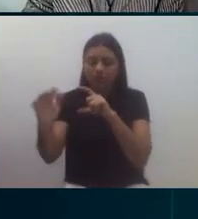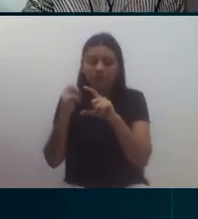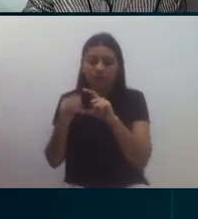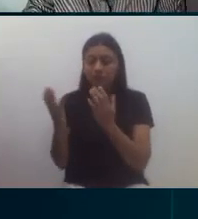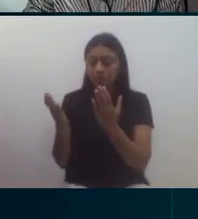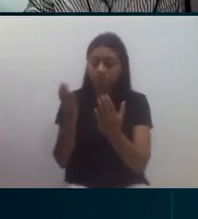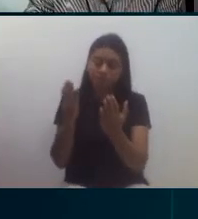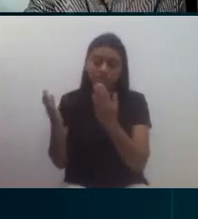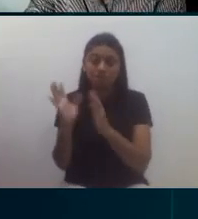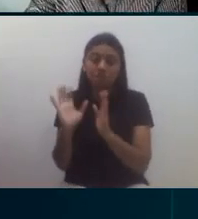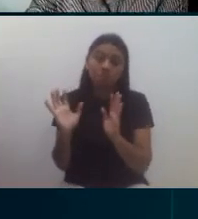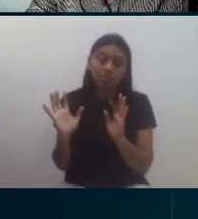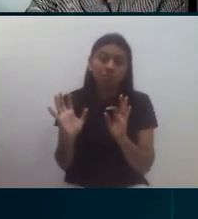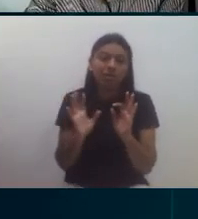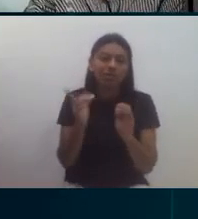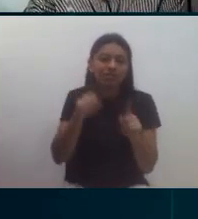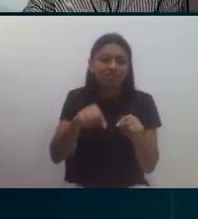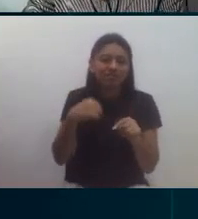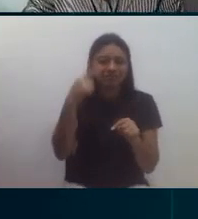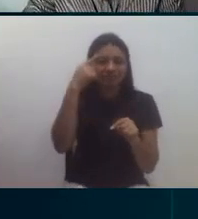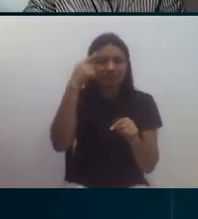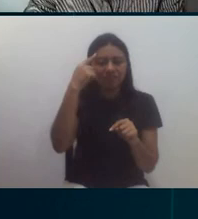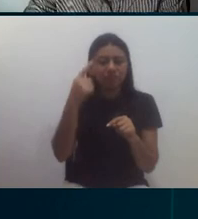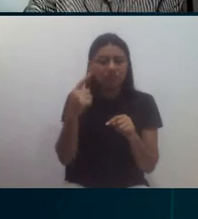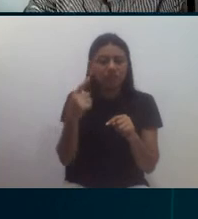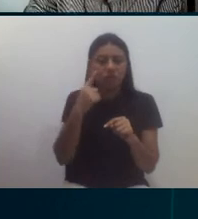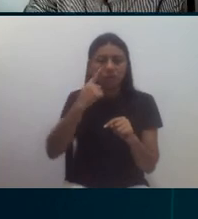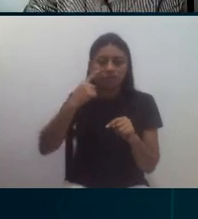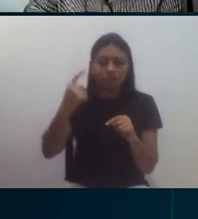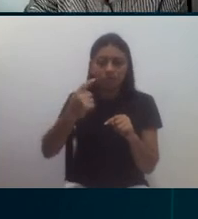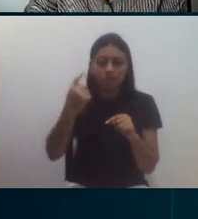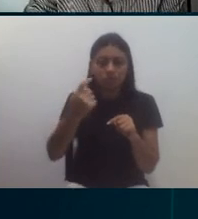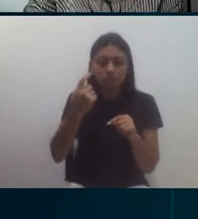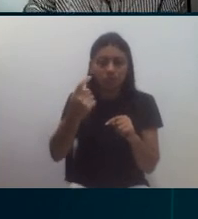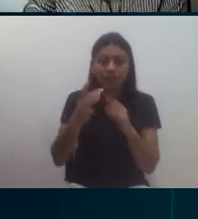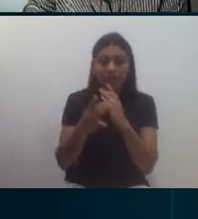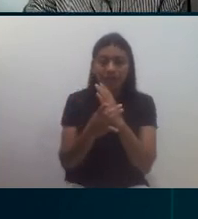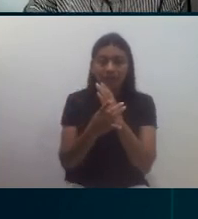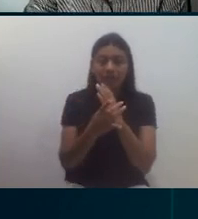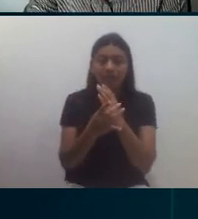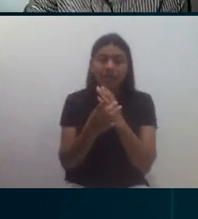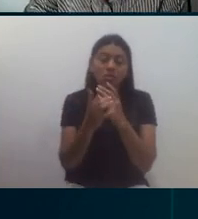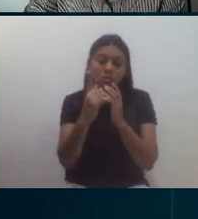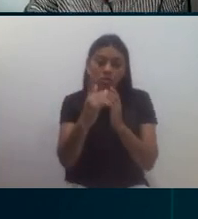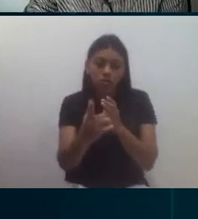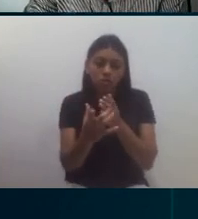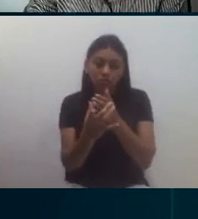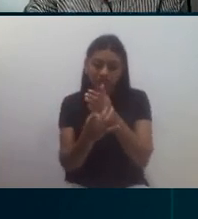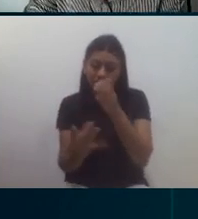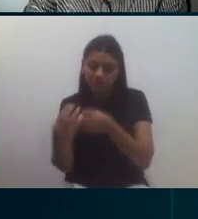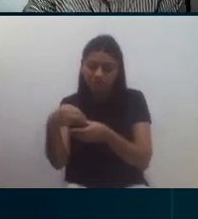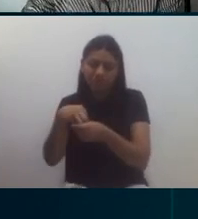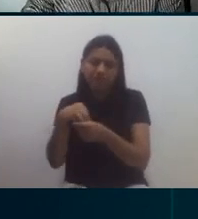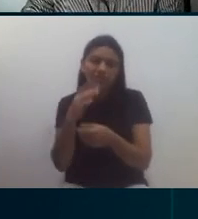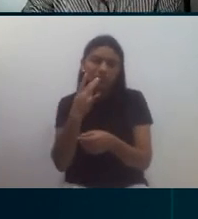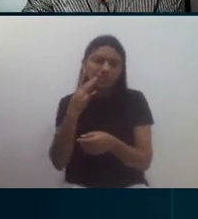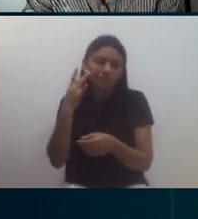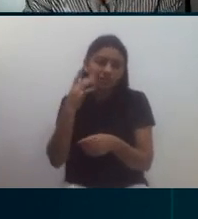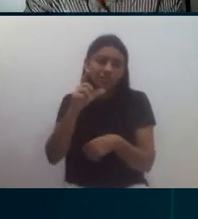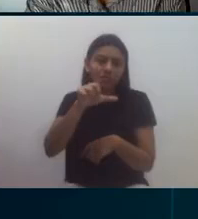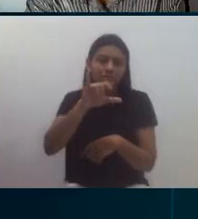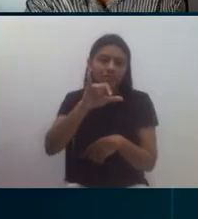insaturaciones, como en el caso del ácido linoleico, ¿cierto? que en el aceite de cocina usado,